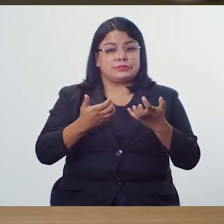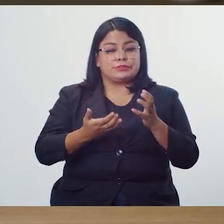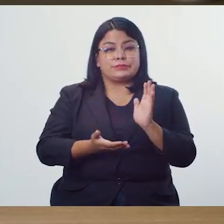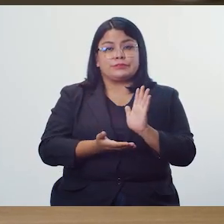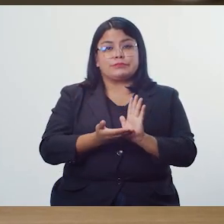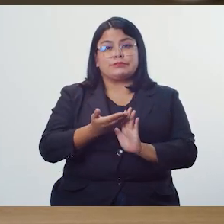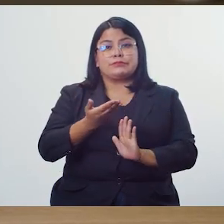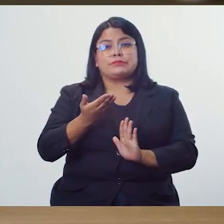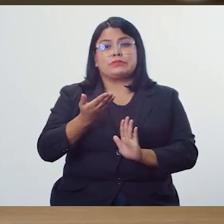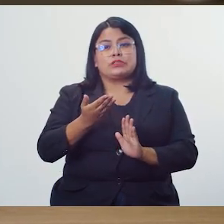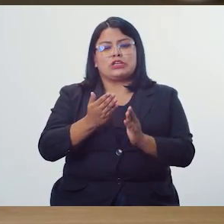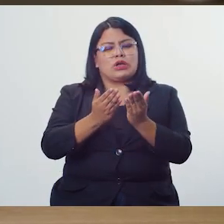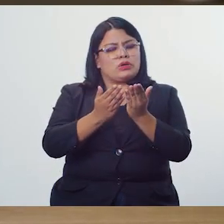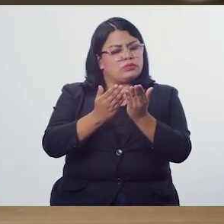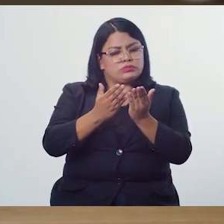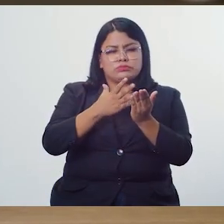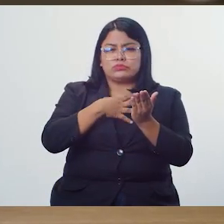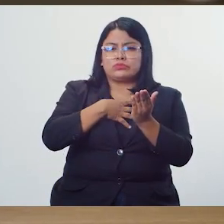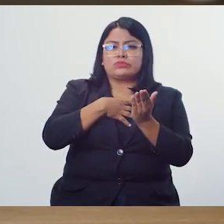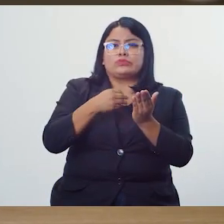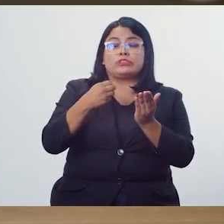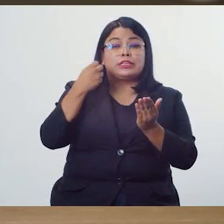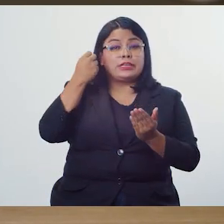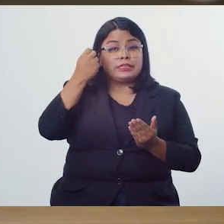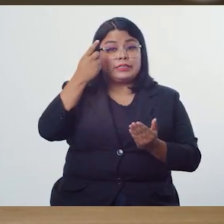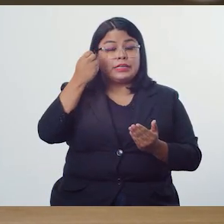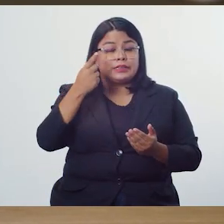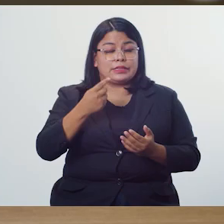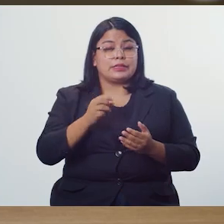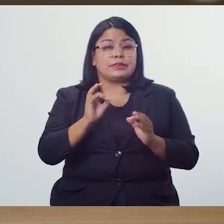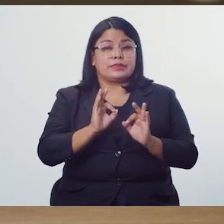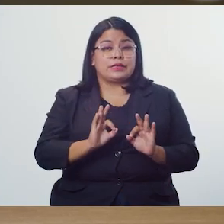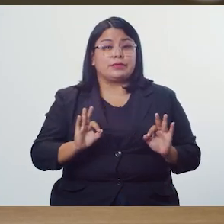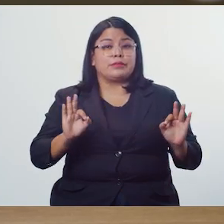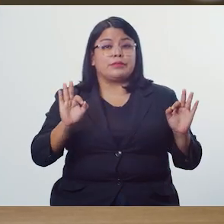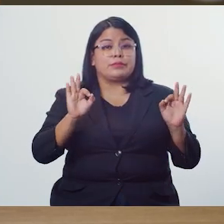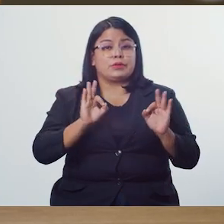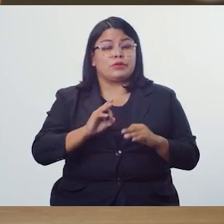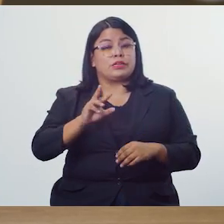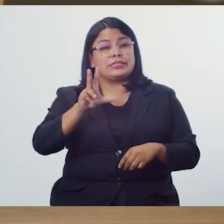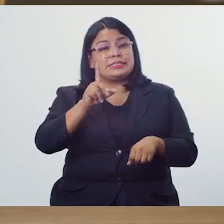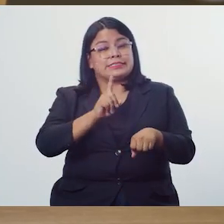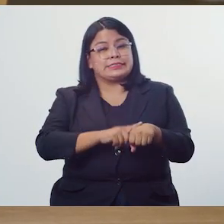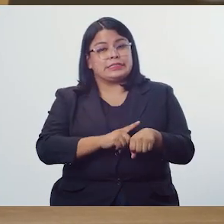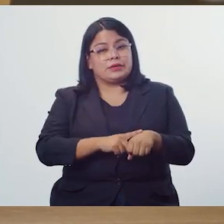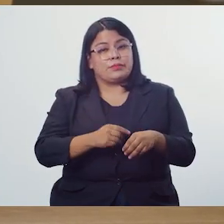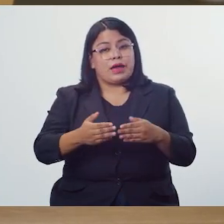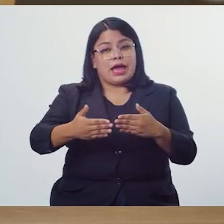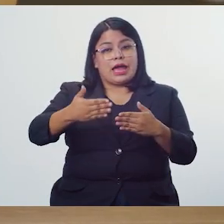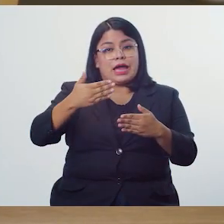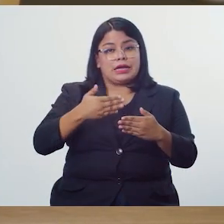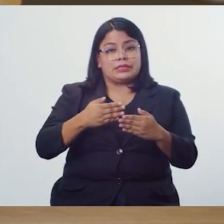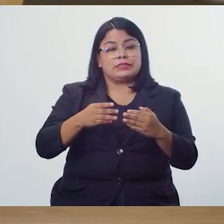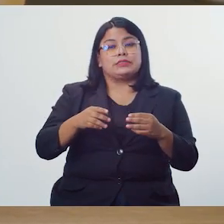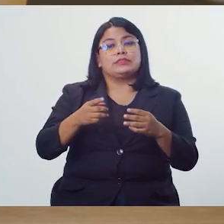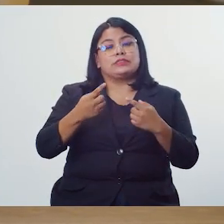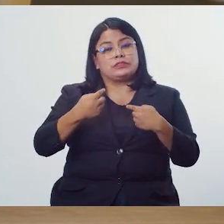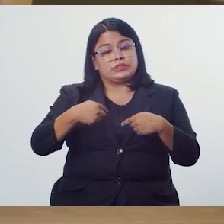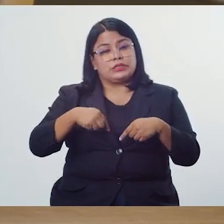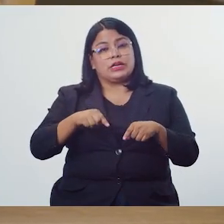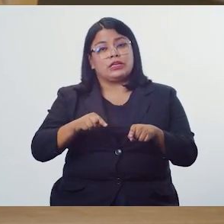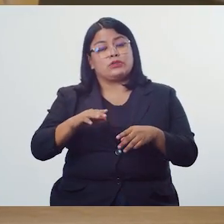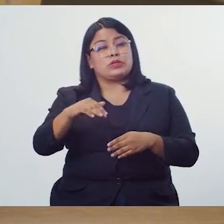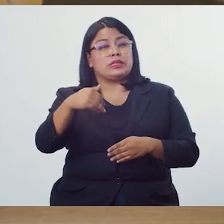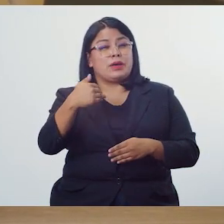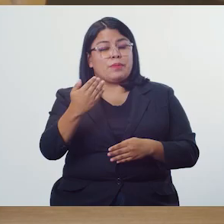pretende desarrollar el gusto por la lectura y la comprensión lectora a través de 3 momentos, antes, durante y